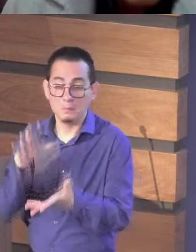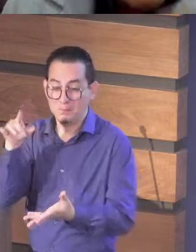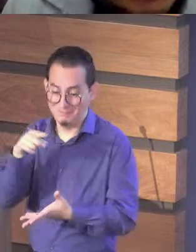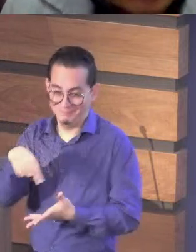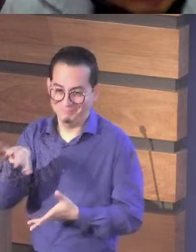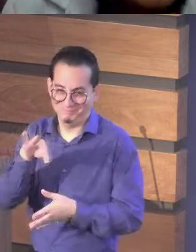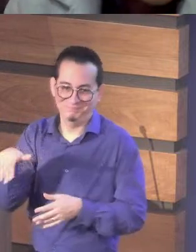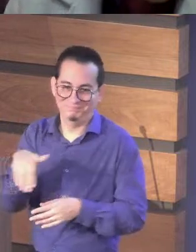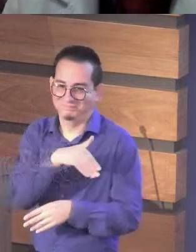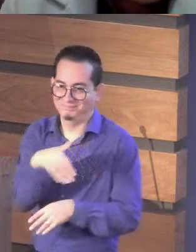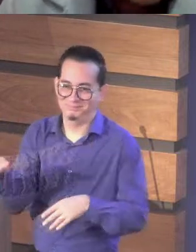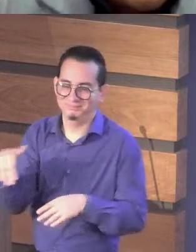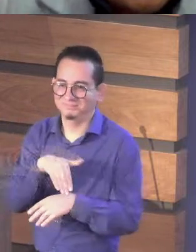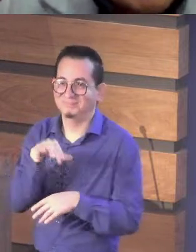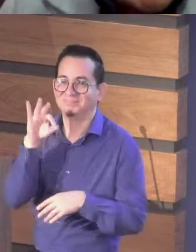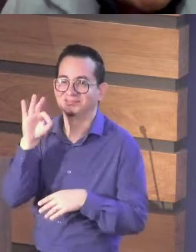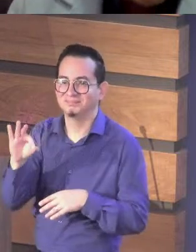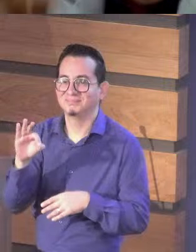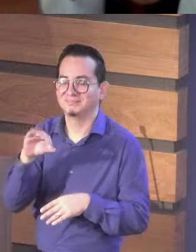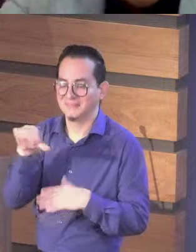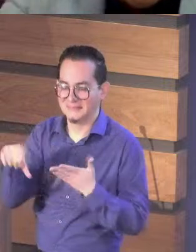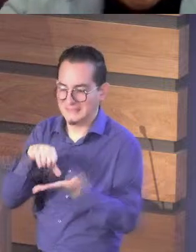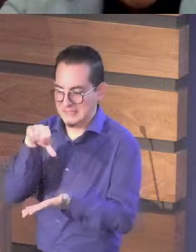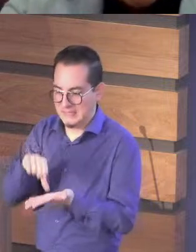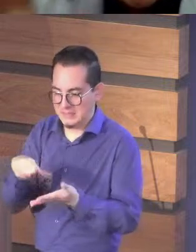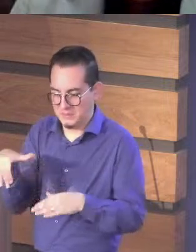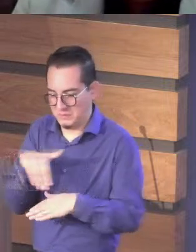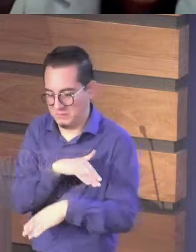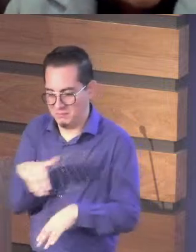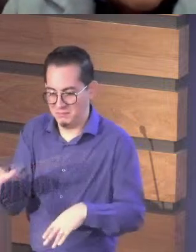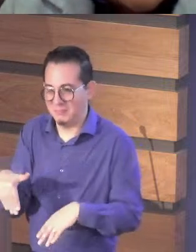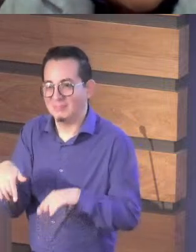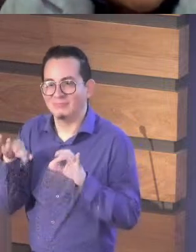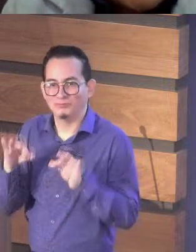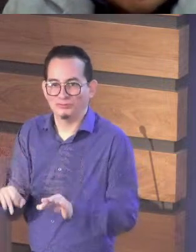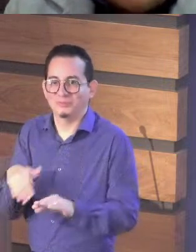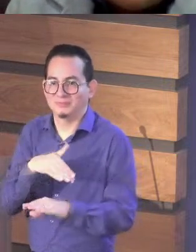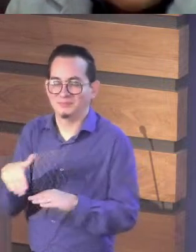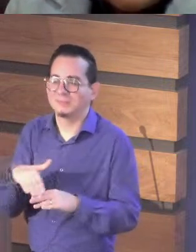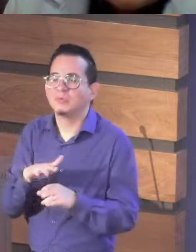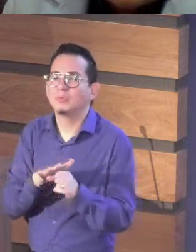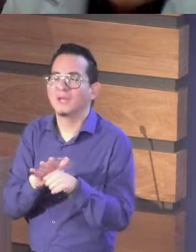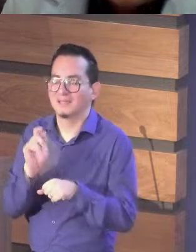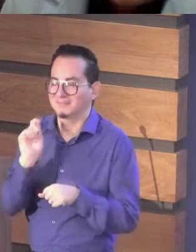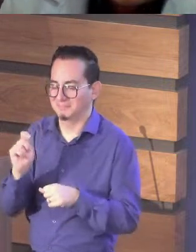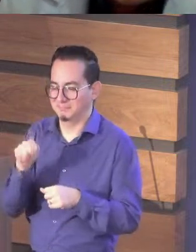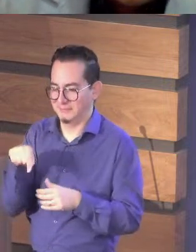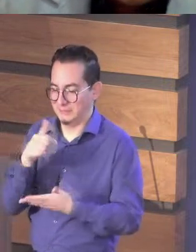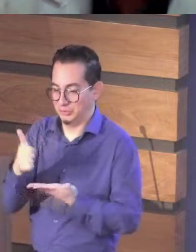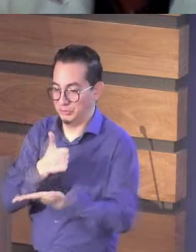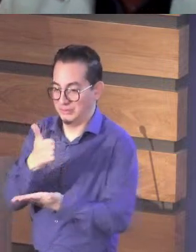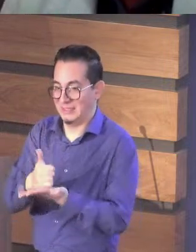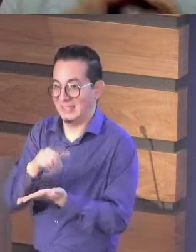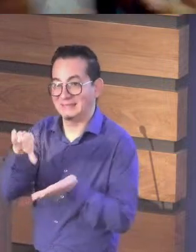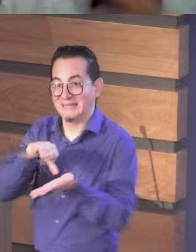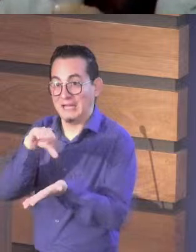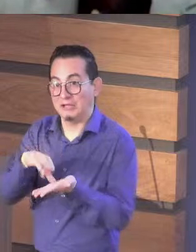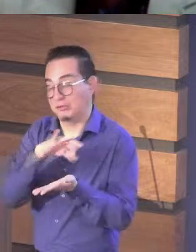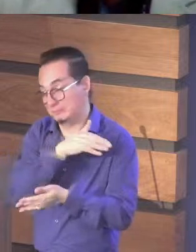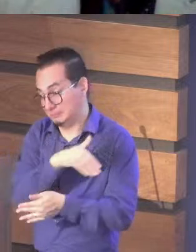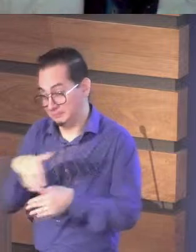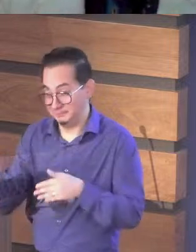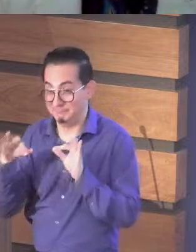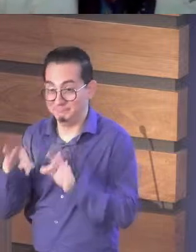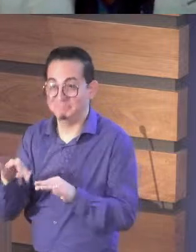en el hipercentro, como le denominan acá, que sería la zona concéntrica de la ciudad, y que